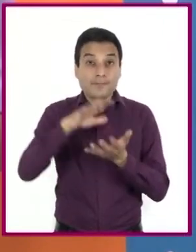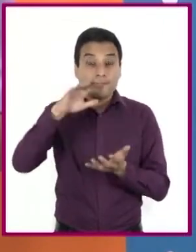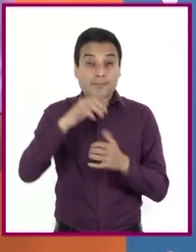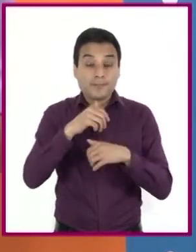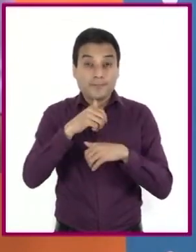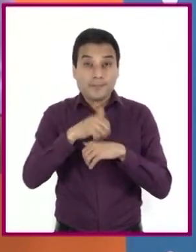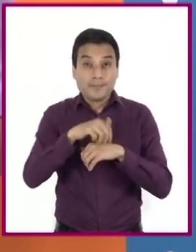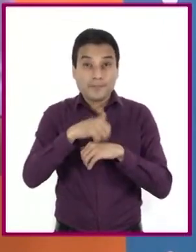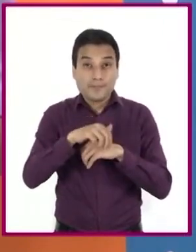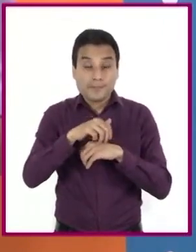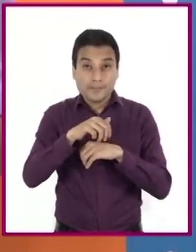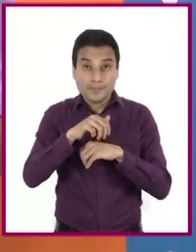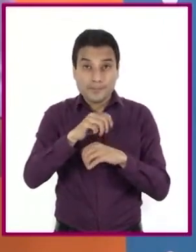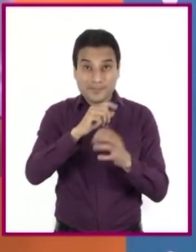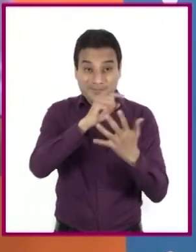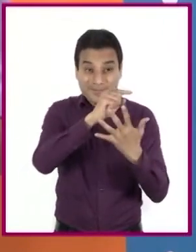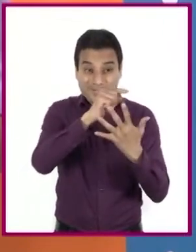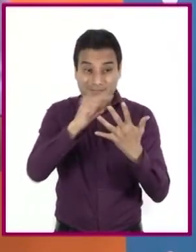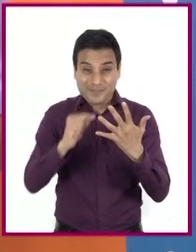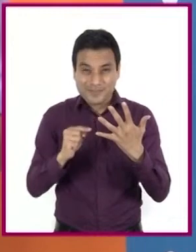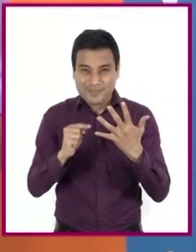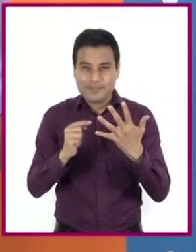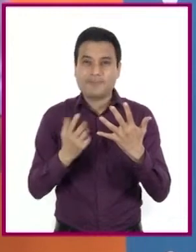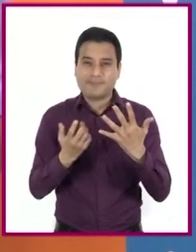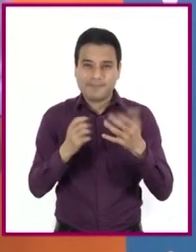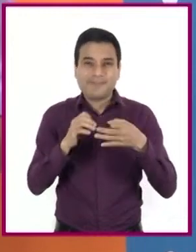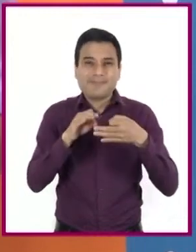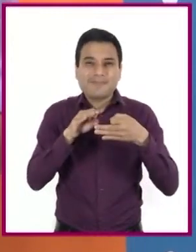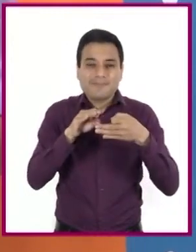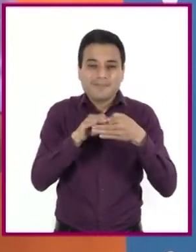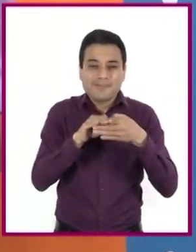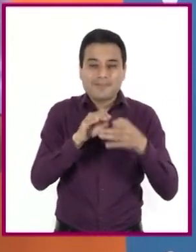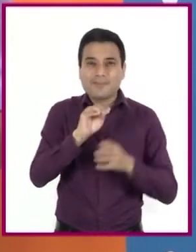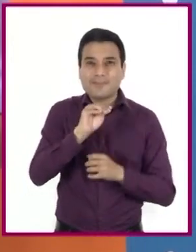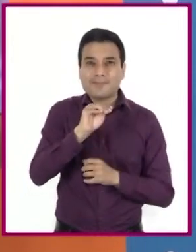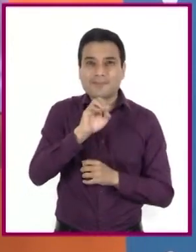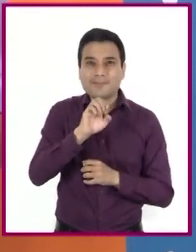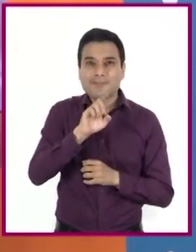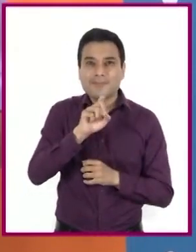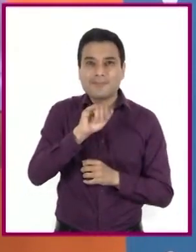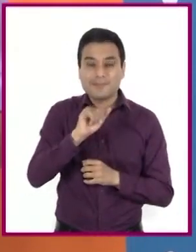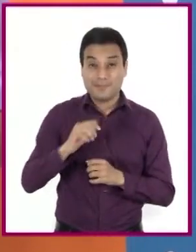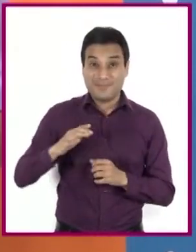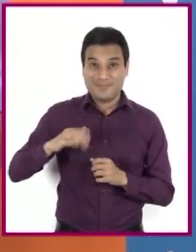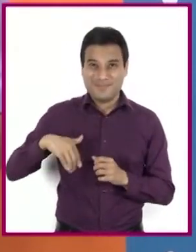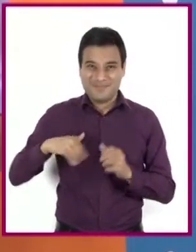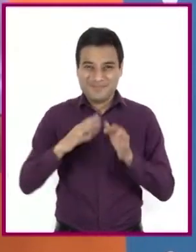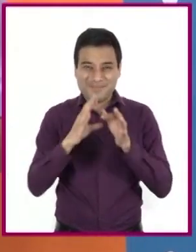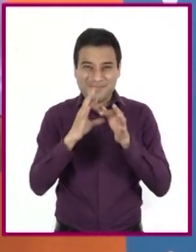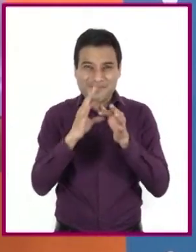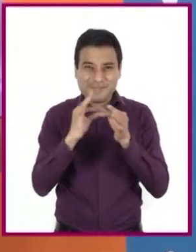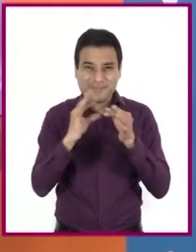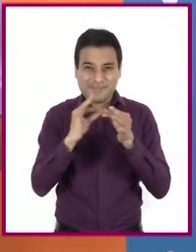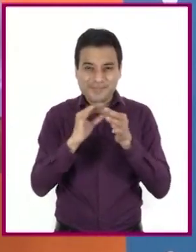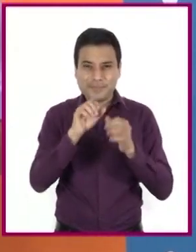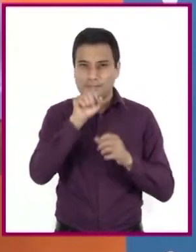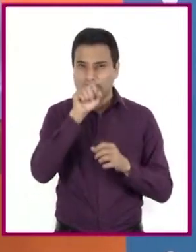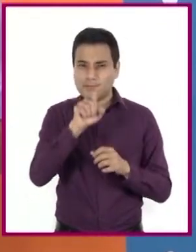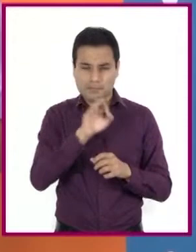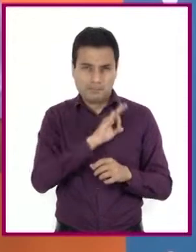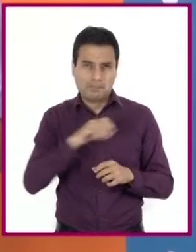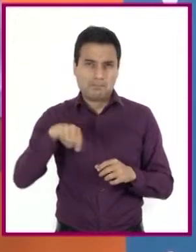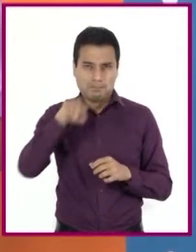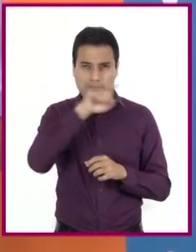se agrupan cerca del valor de la media aritmética. Las dos afirmaciones anteriores también pueden ser